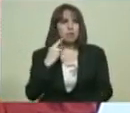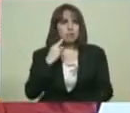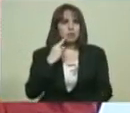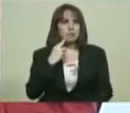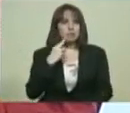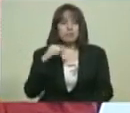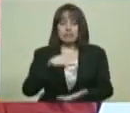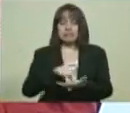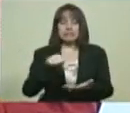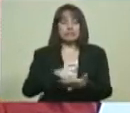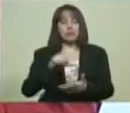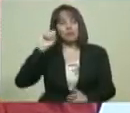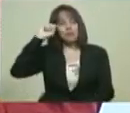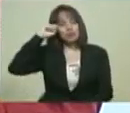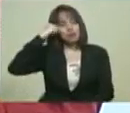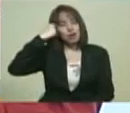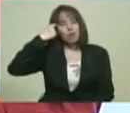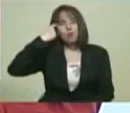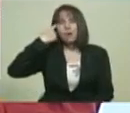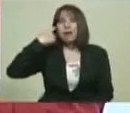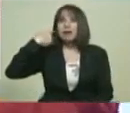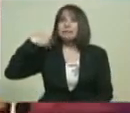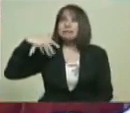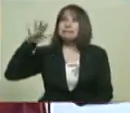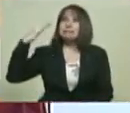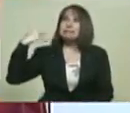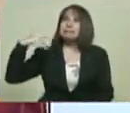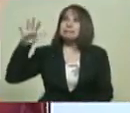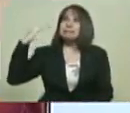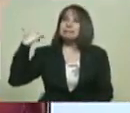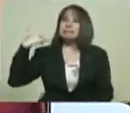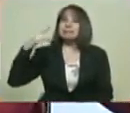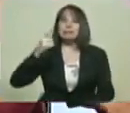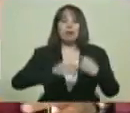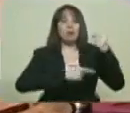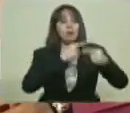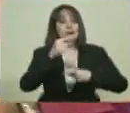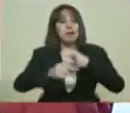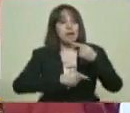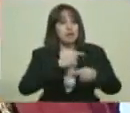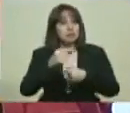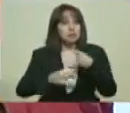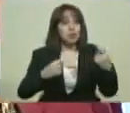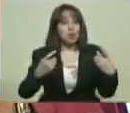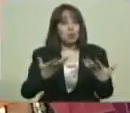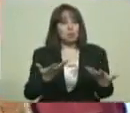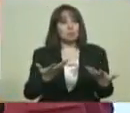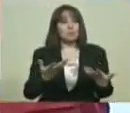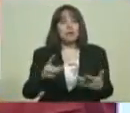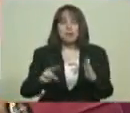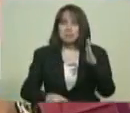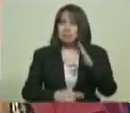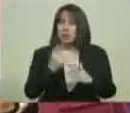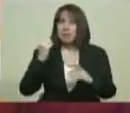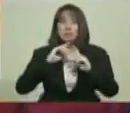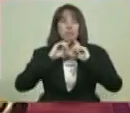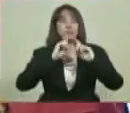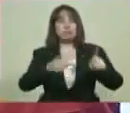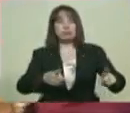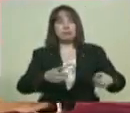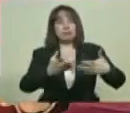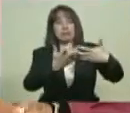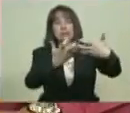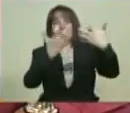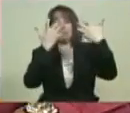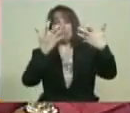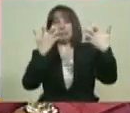de tantos recuerdos para tanta, una generación entera. Yo recuerdo la primera vez que llenamos la avenida Bolívar con el